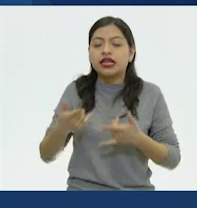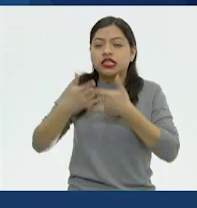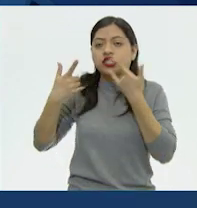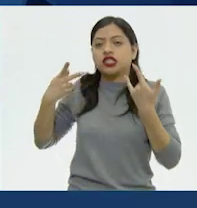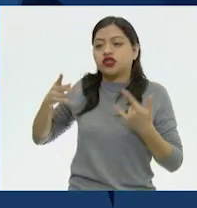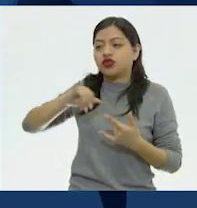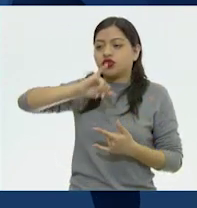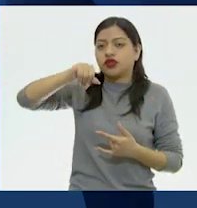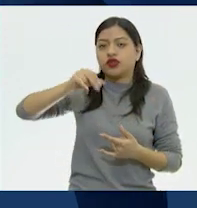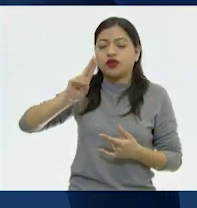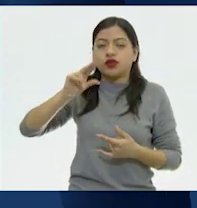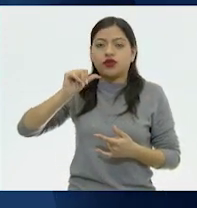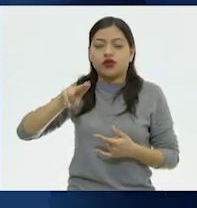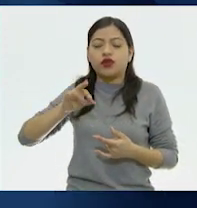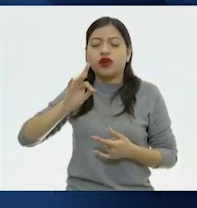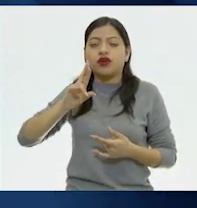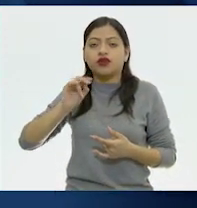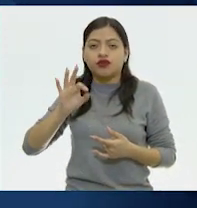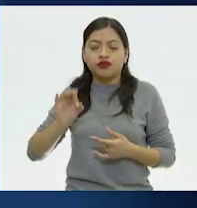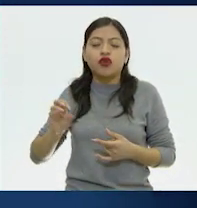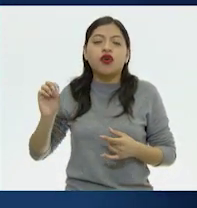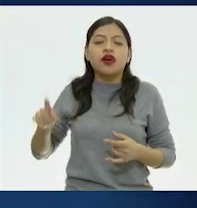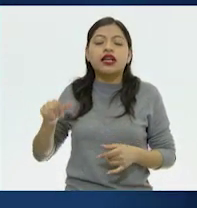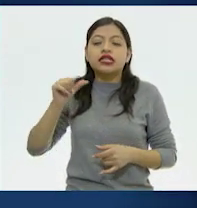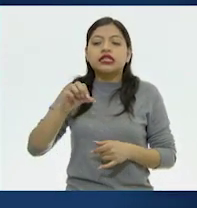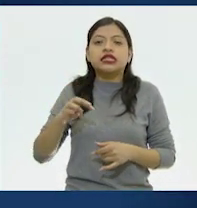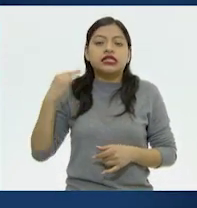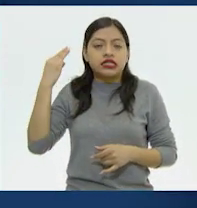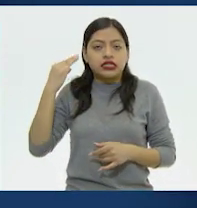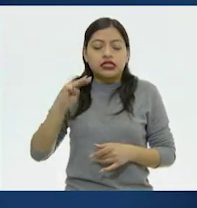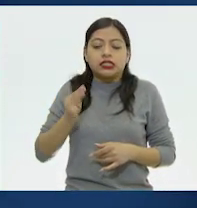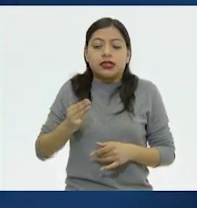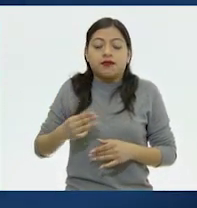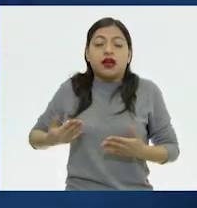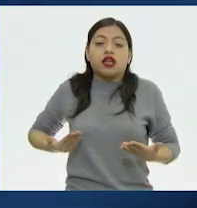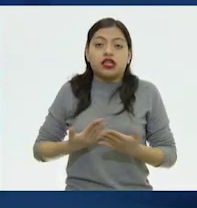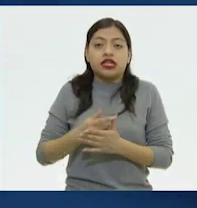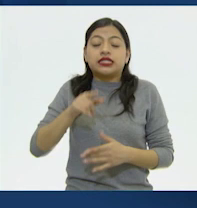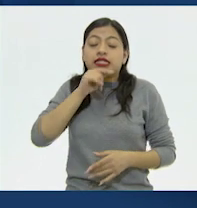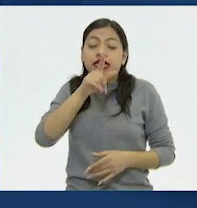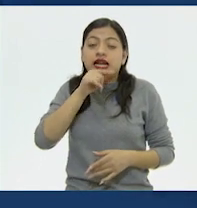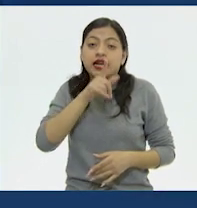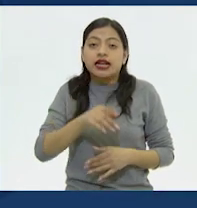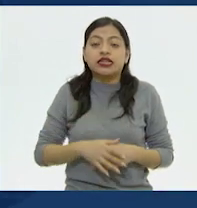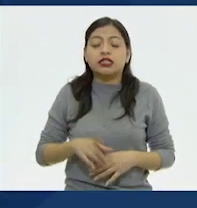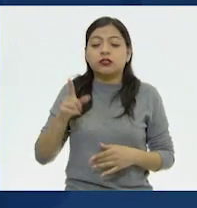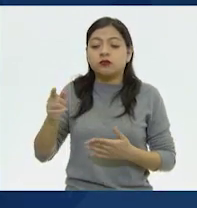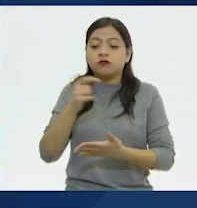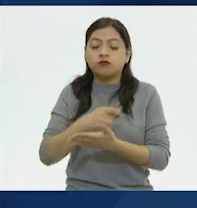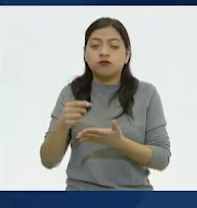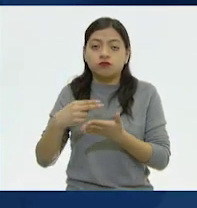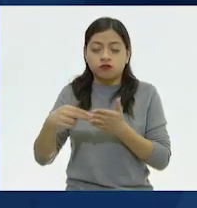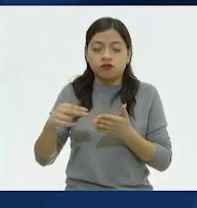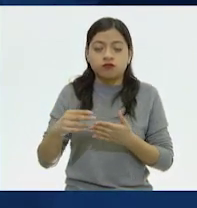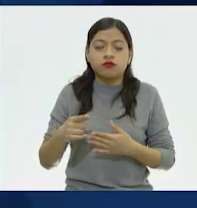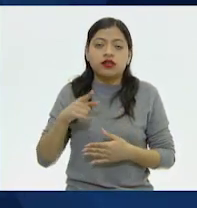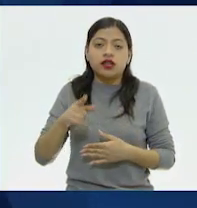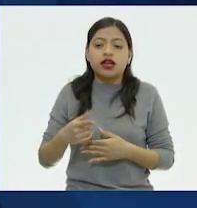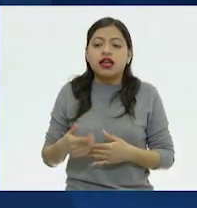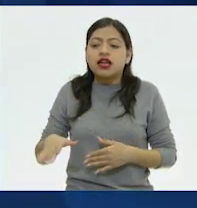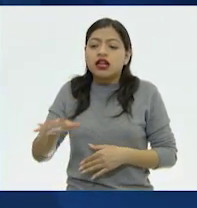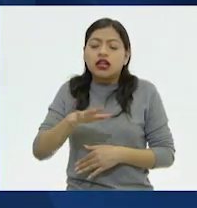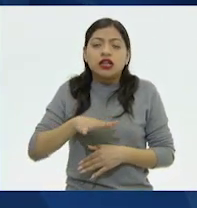en él nos dice: nació el 16 de mayo de 1917 en Jalisco, registrado en Sayula, vivió parte de su infancia